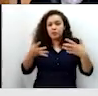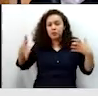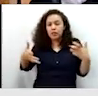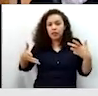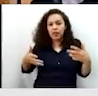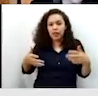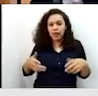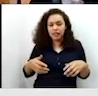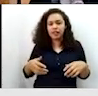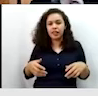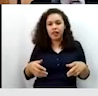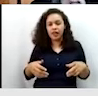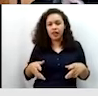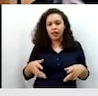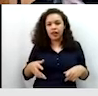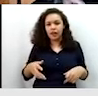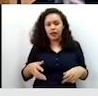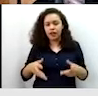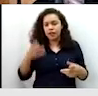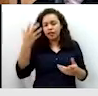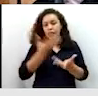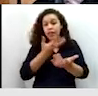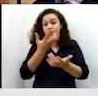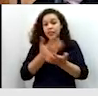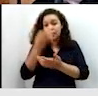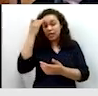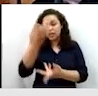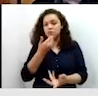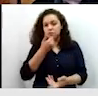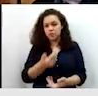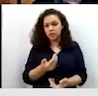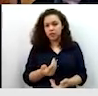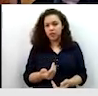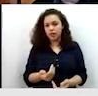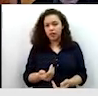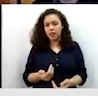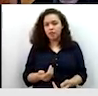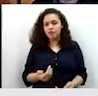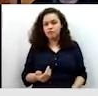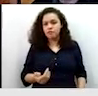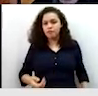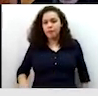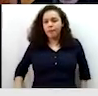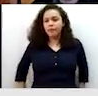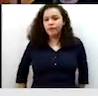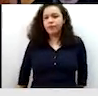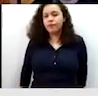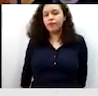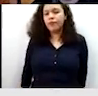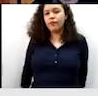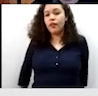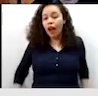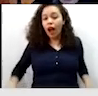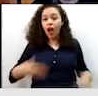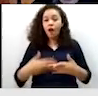descansar, en este caso, las horas adecuadas. Hasta el momento, ¿dudas o